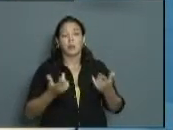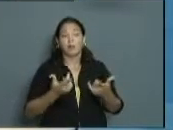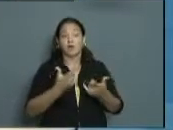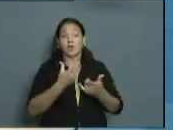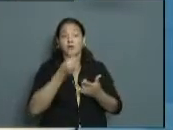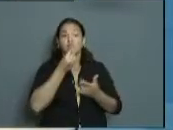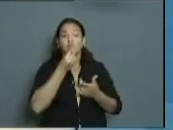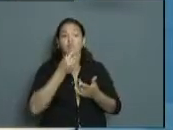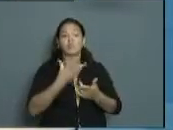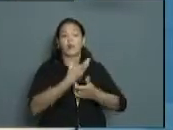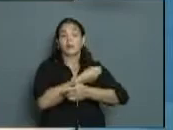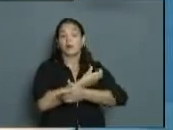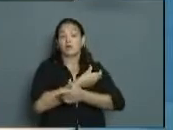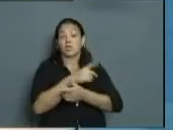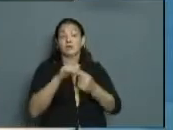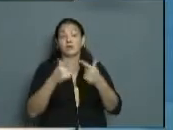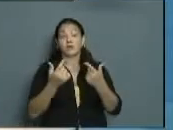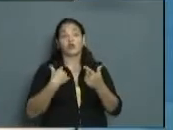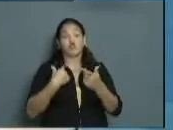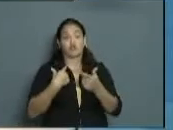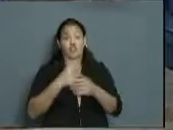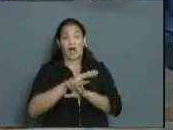día 3 y me dio falta de aire.